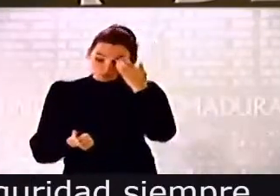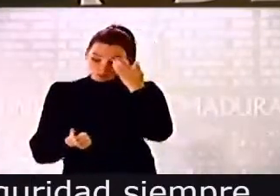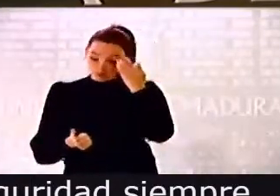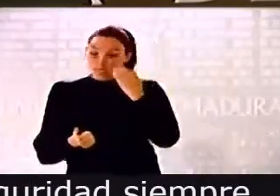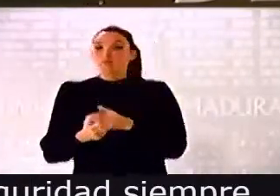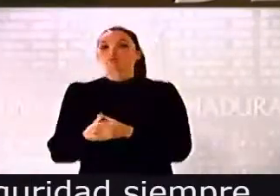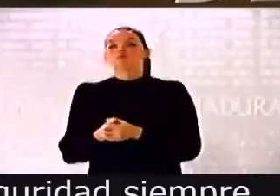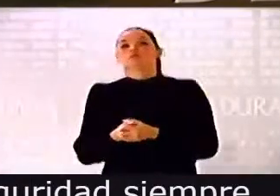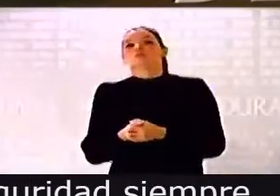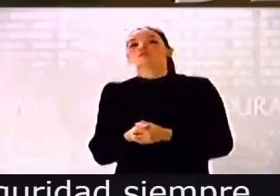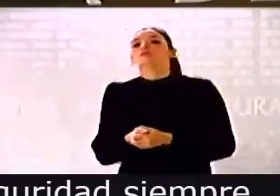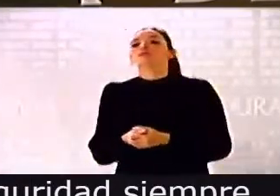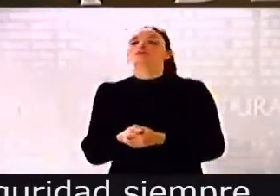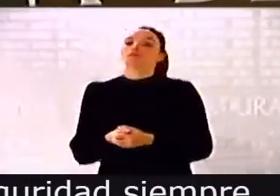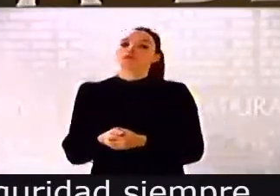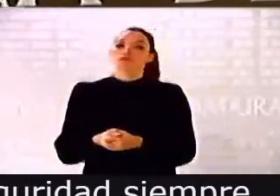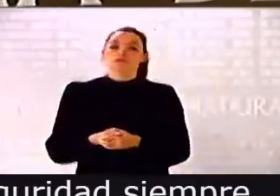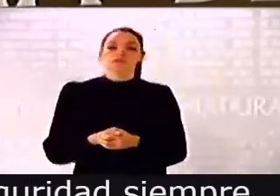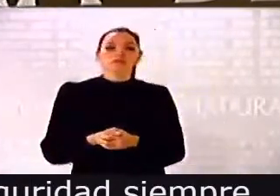De poner en riesgo